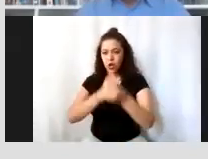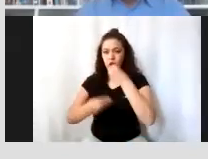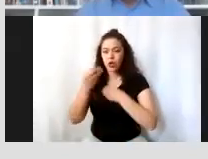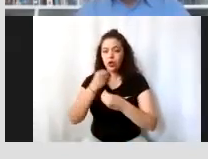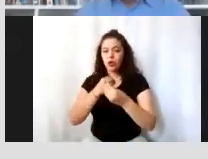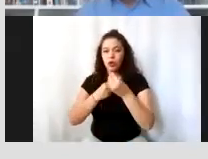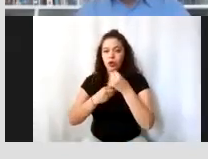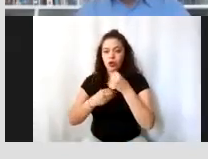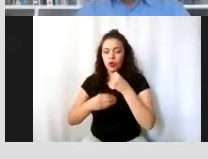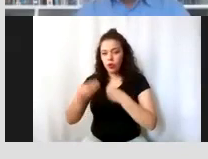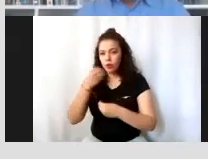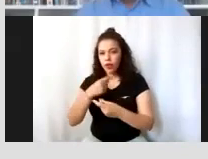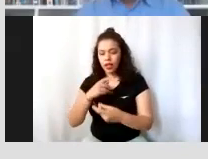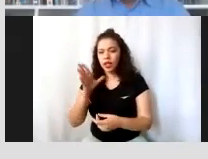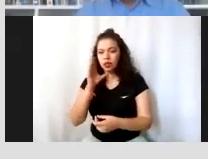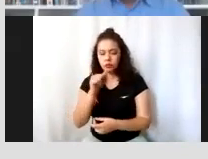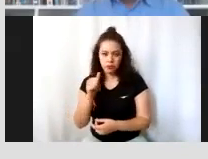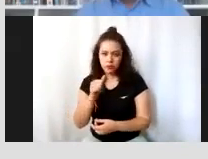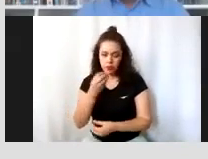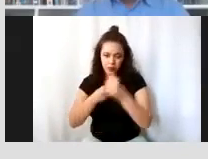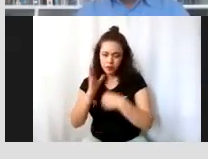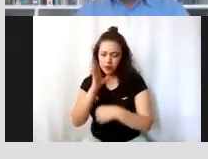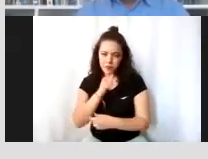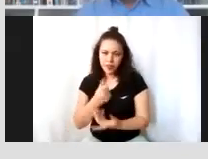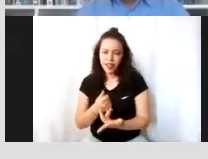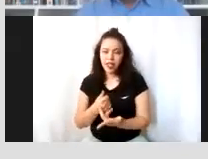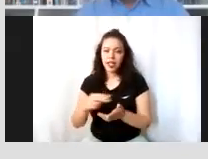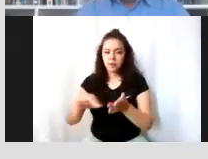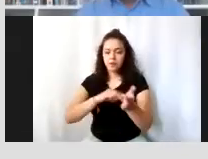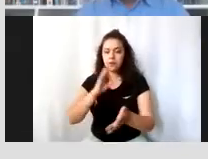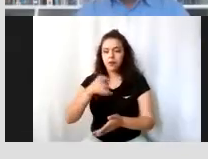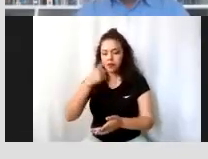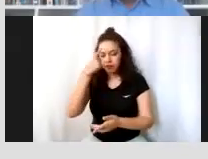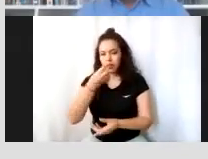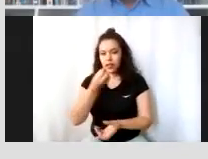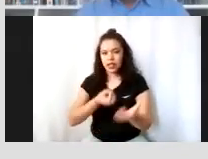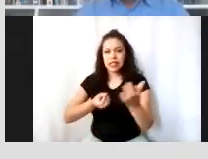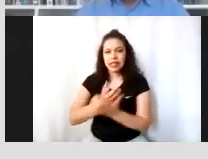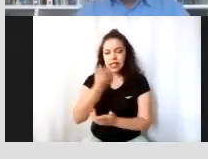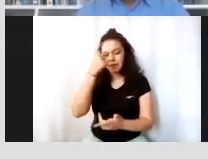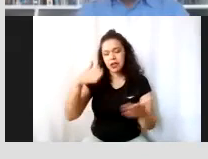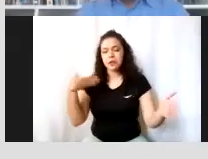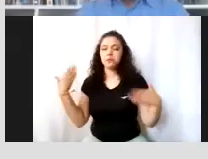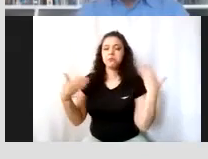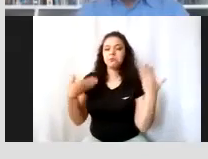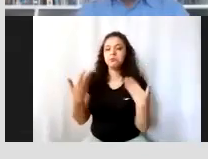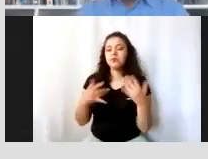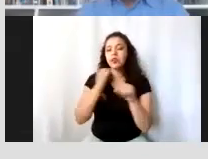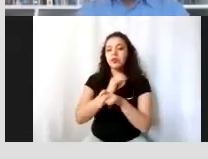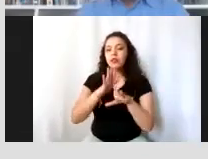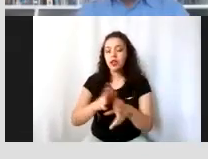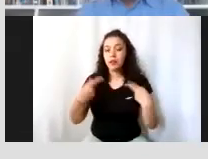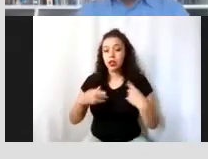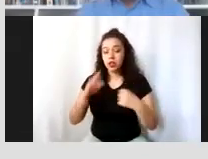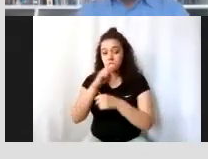desagradan a mi residente, autorización de salidas recreativas, datos de la persona responsable